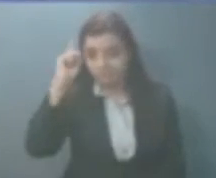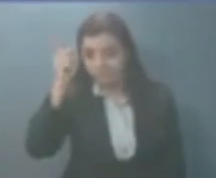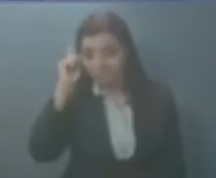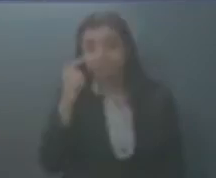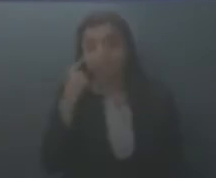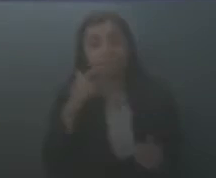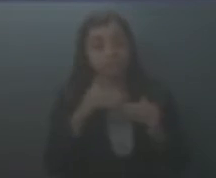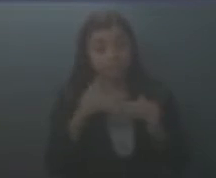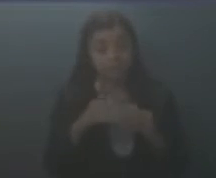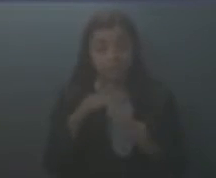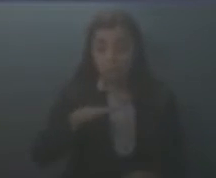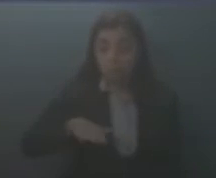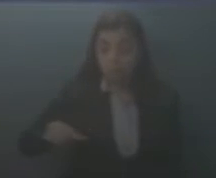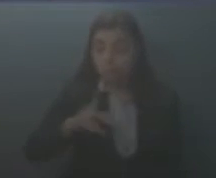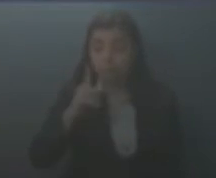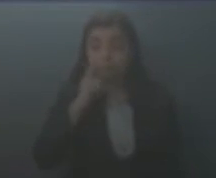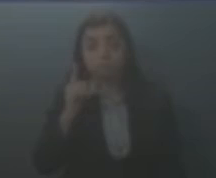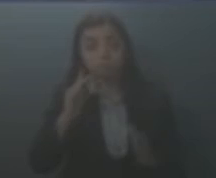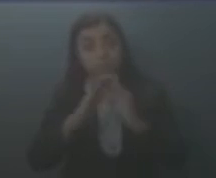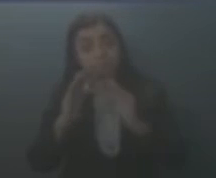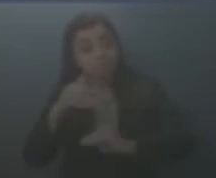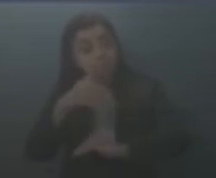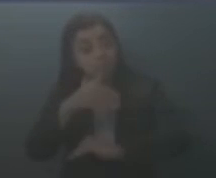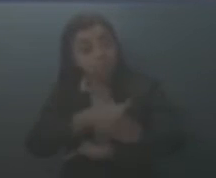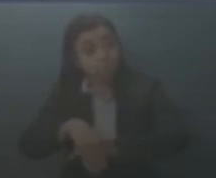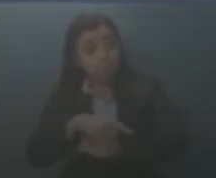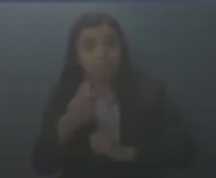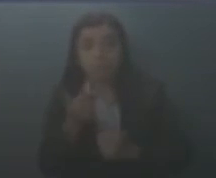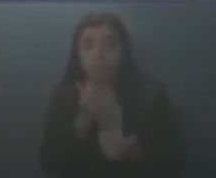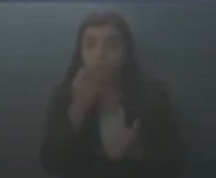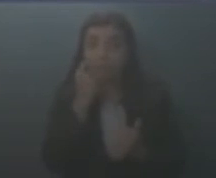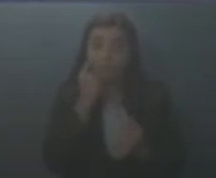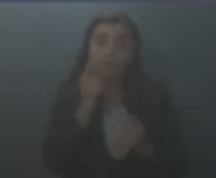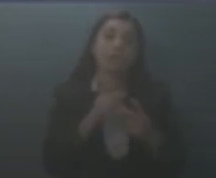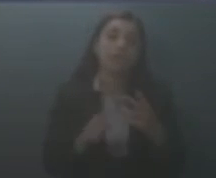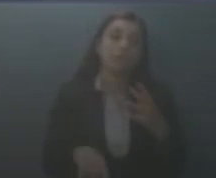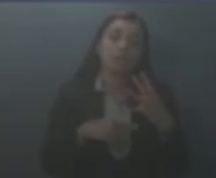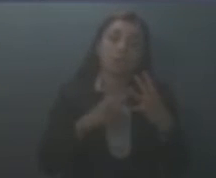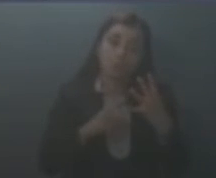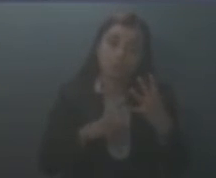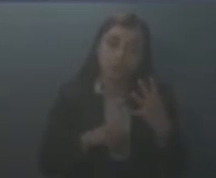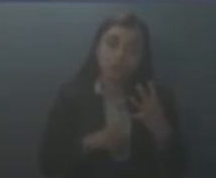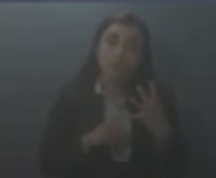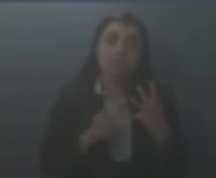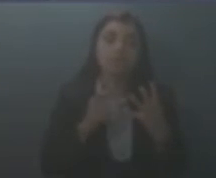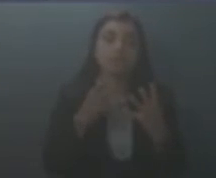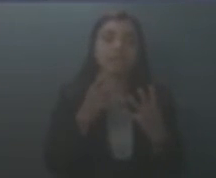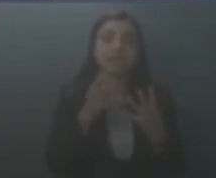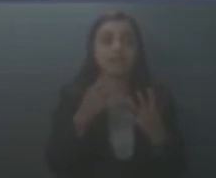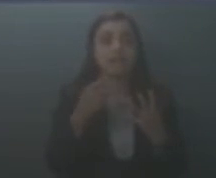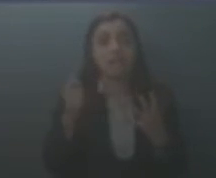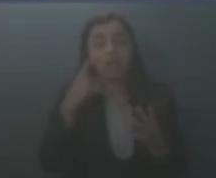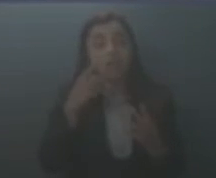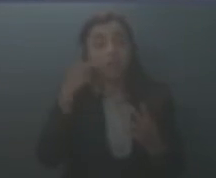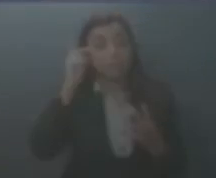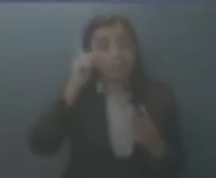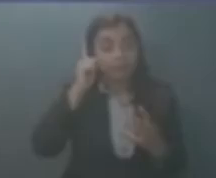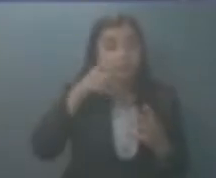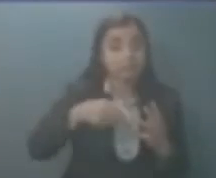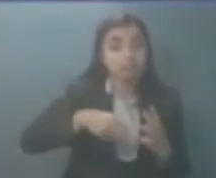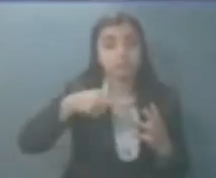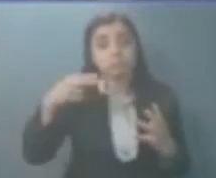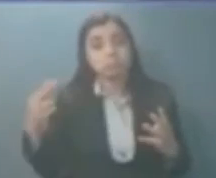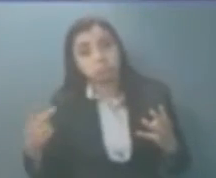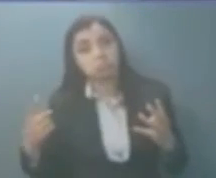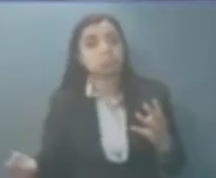El lugar de residencia, que también ocupa el tercer lugar, y el cuarto sería el reingreso, porque ahí aparece